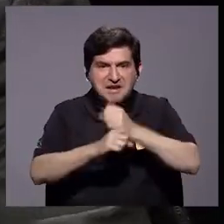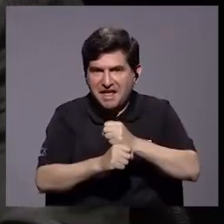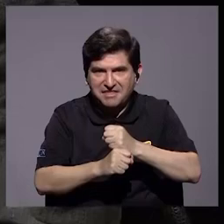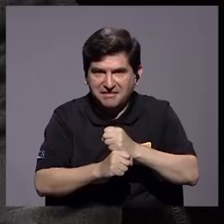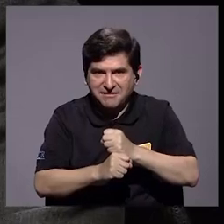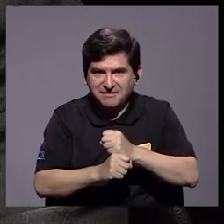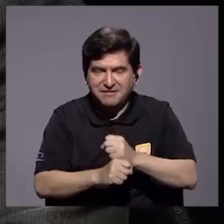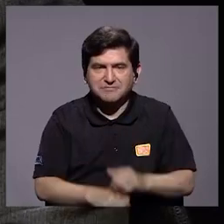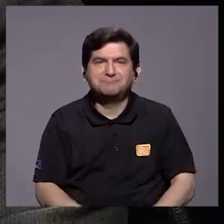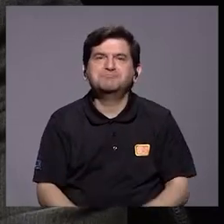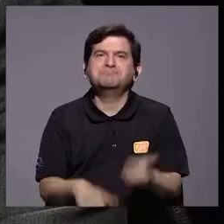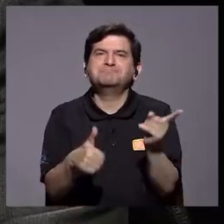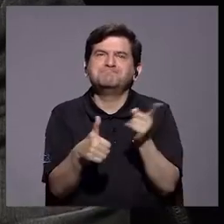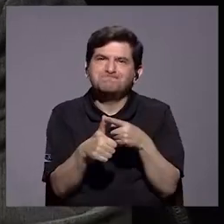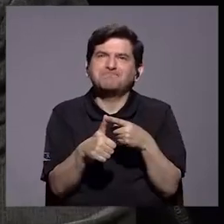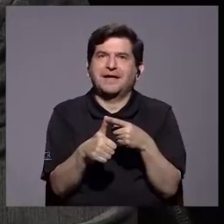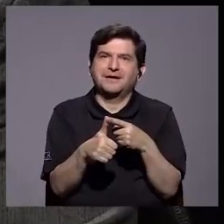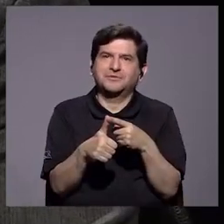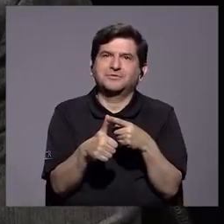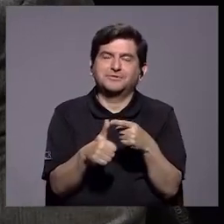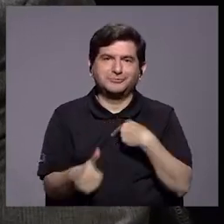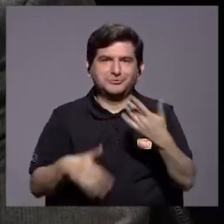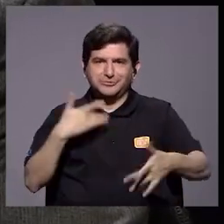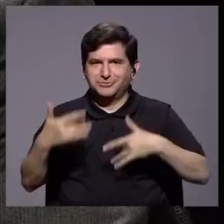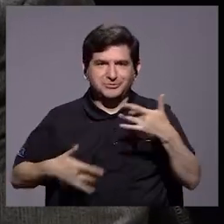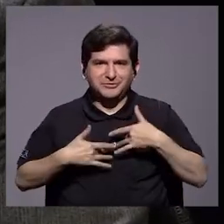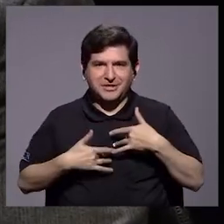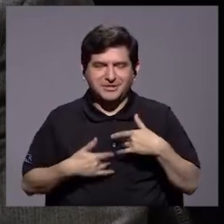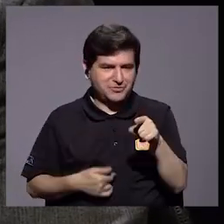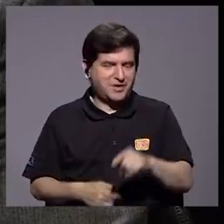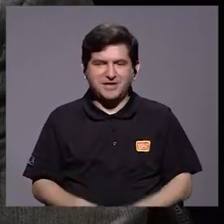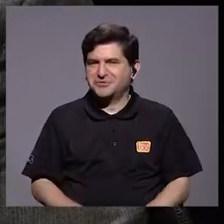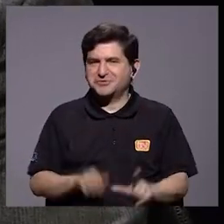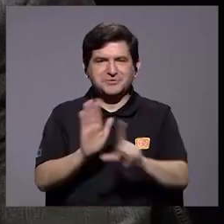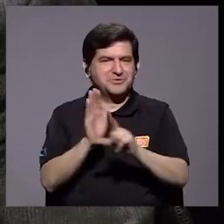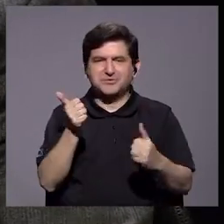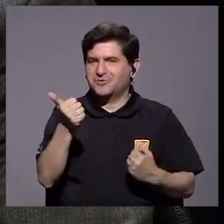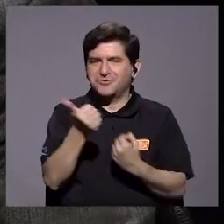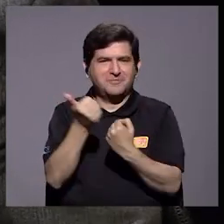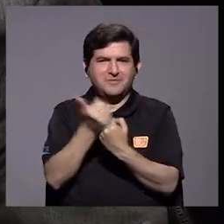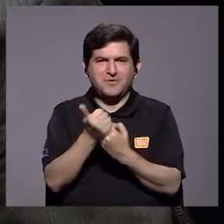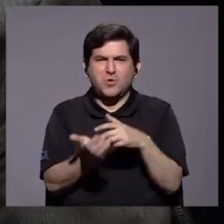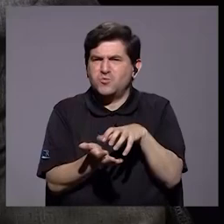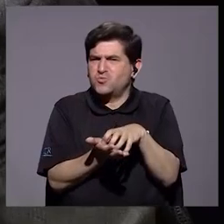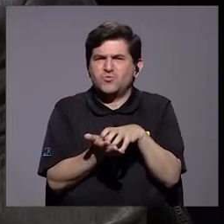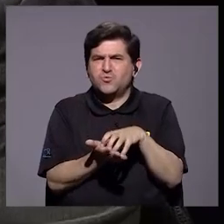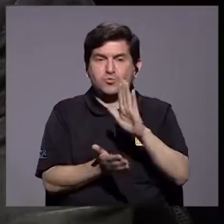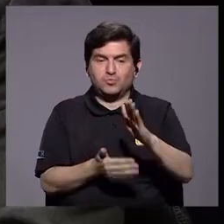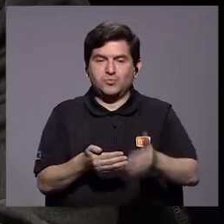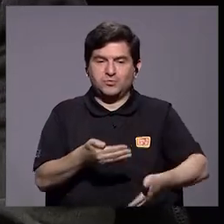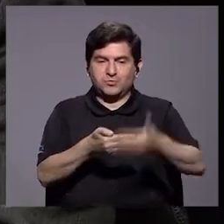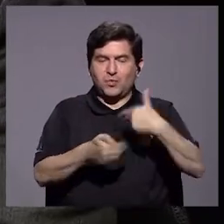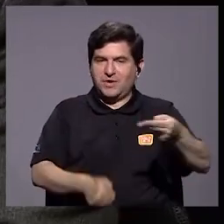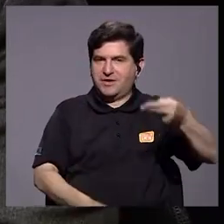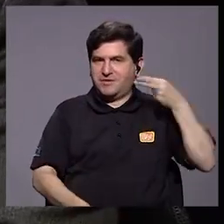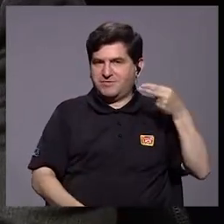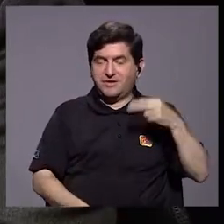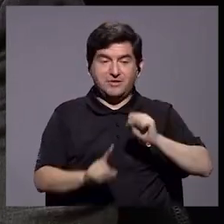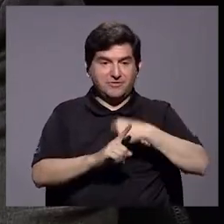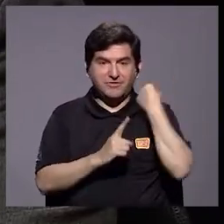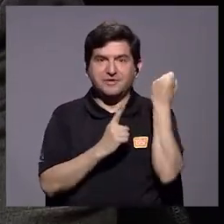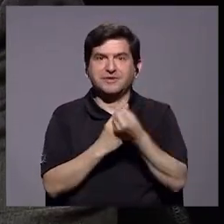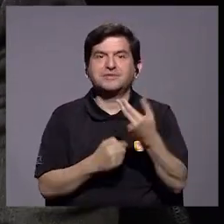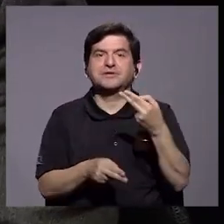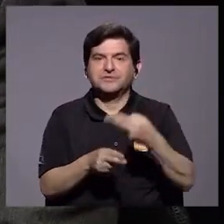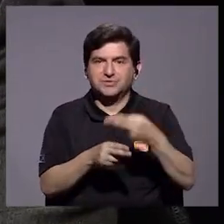primero porque yo siento que no están legitimados están muy cuestionados por su pasado y por esta situación del